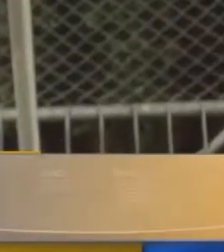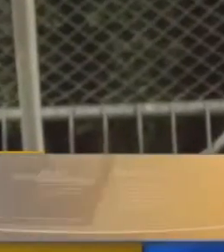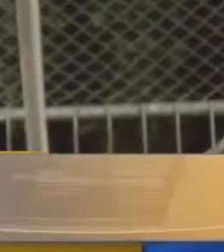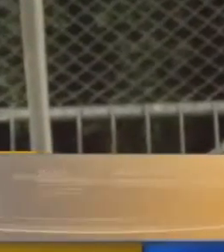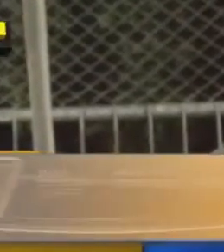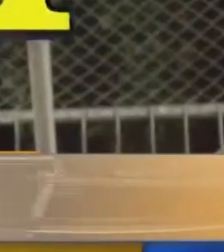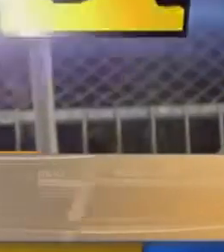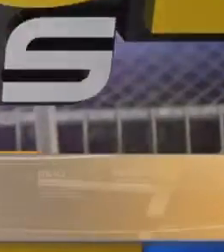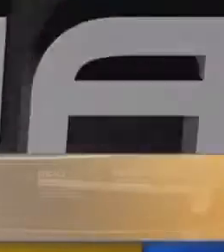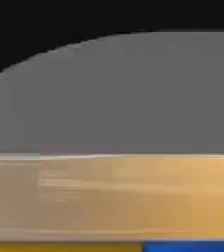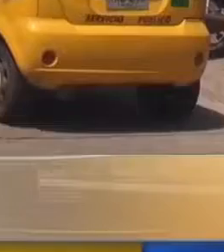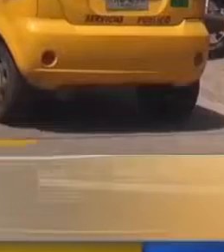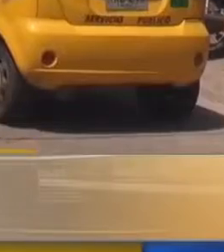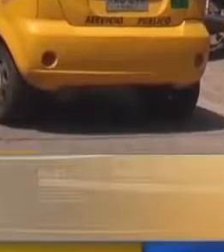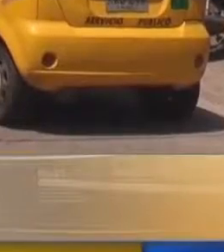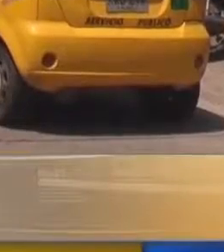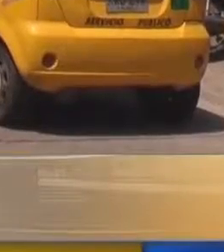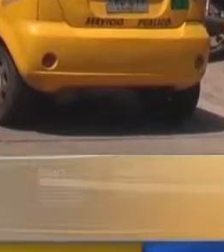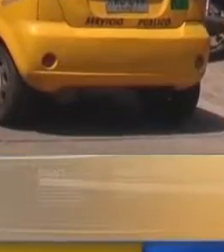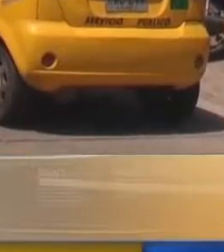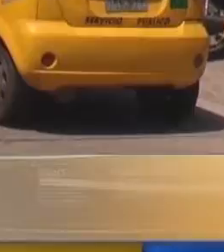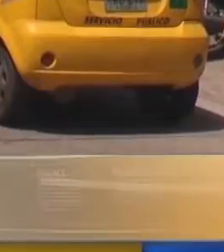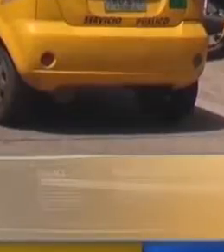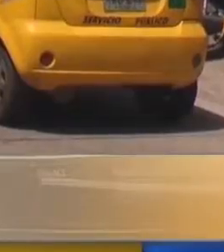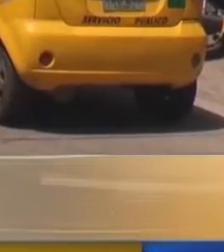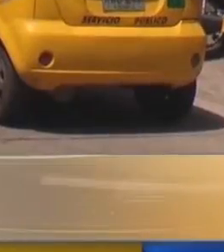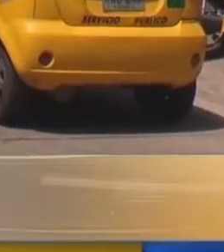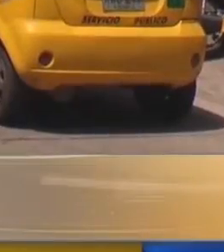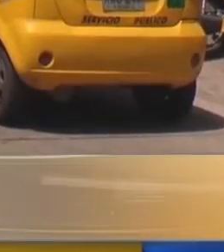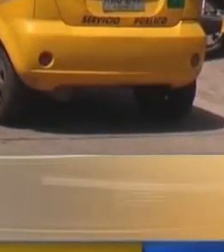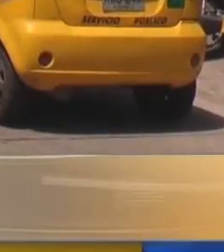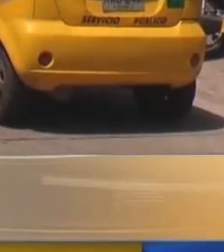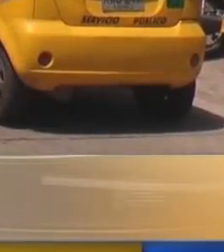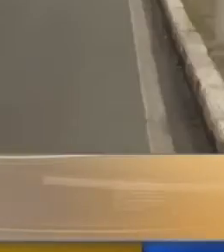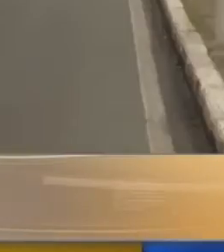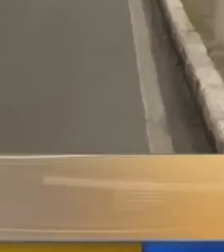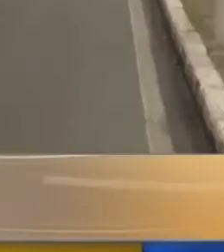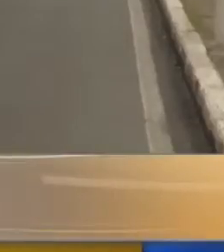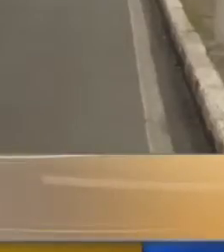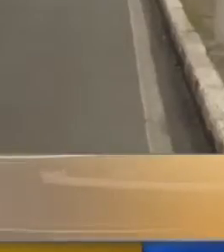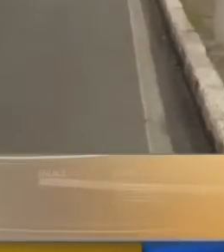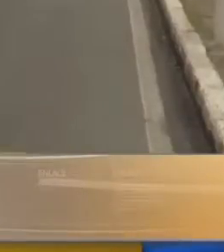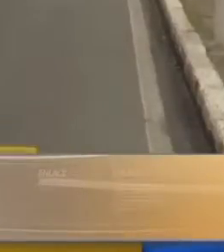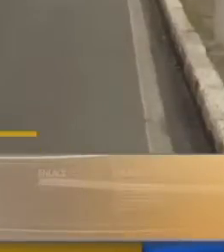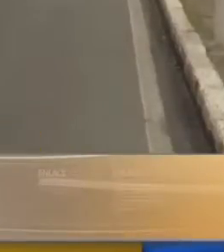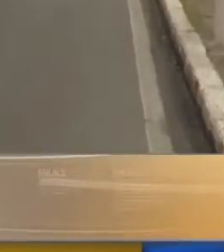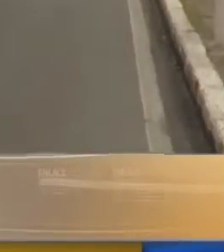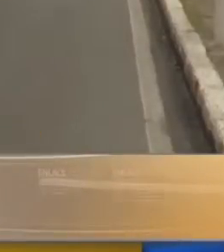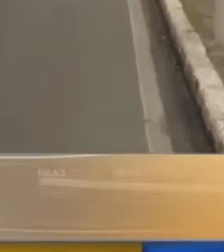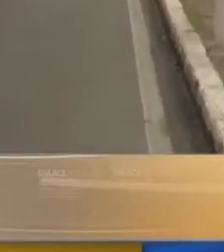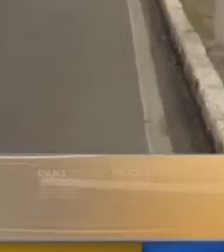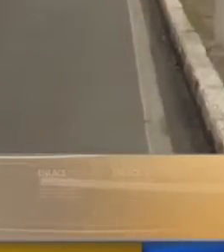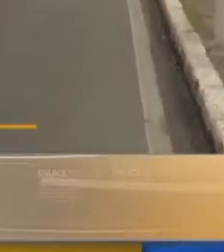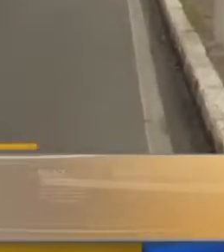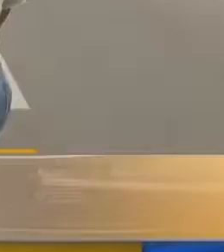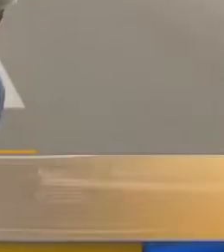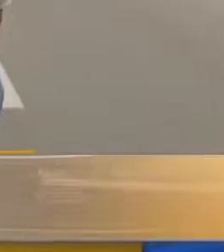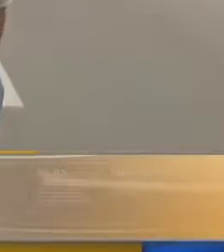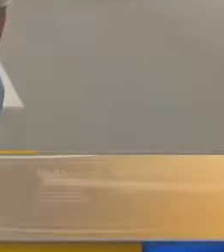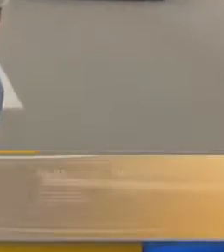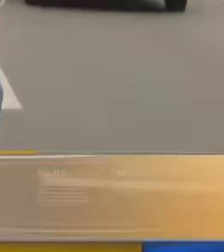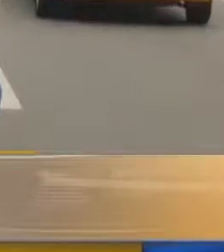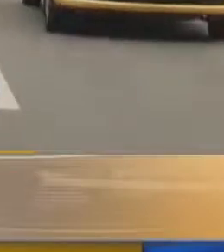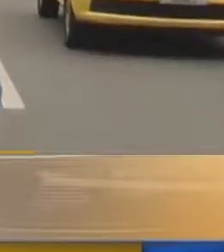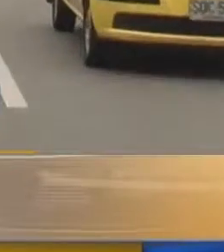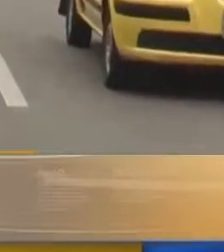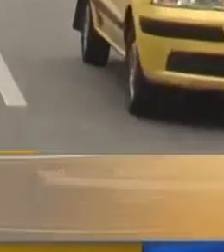parte del seleccionado patrio. Y en la mira, taxistas de Barranca Bermeja celebrarán este sábado 16 de julio, el Día de la Virgen del